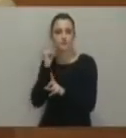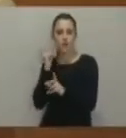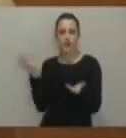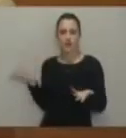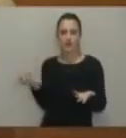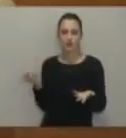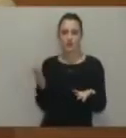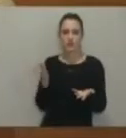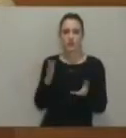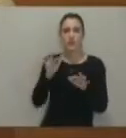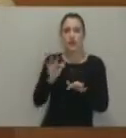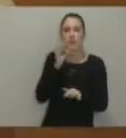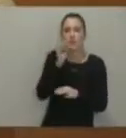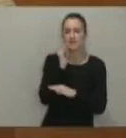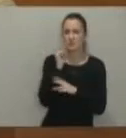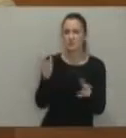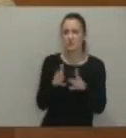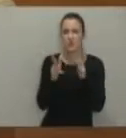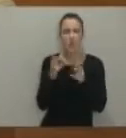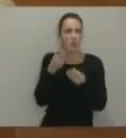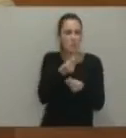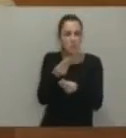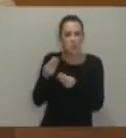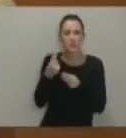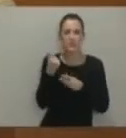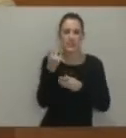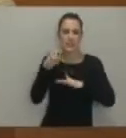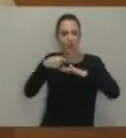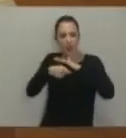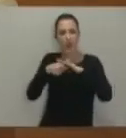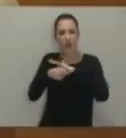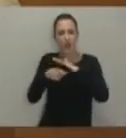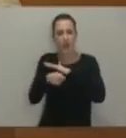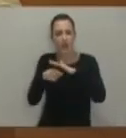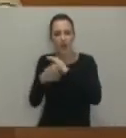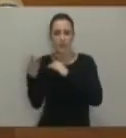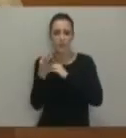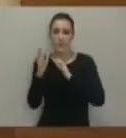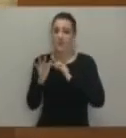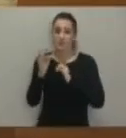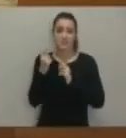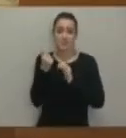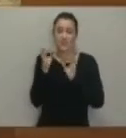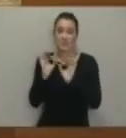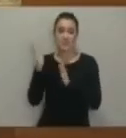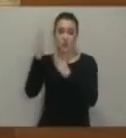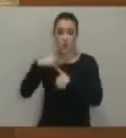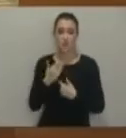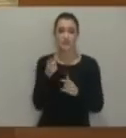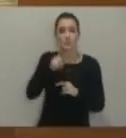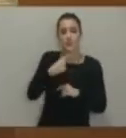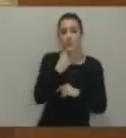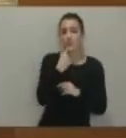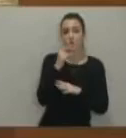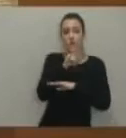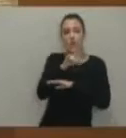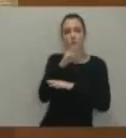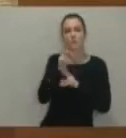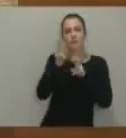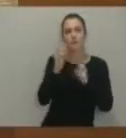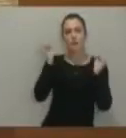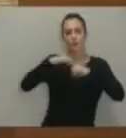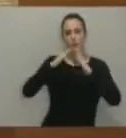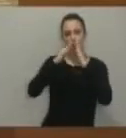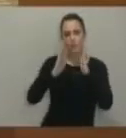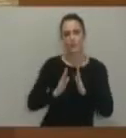han tenido que invertir dinero que no tenían. Les engañó cuando suscribieron el acuerdo marco y no contemplaron la cobertura de los costes del transporte,